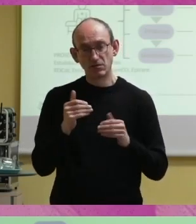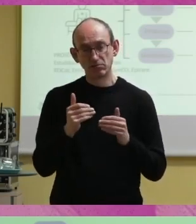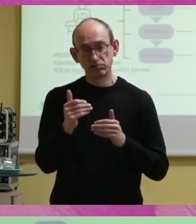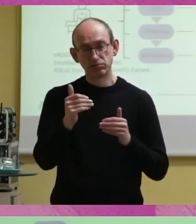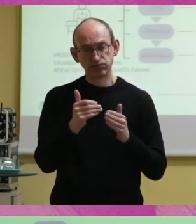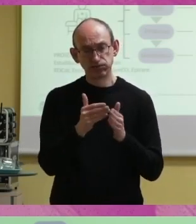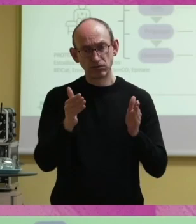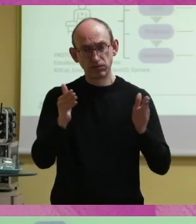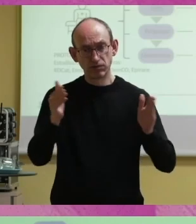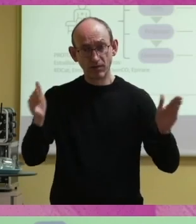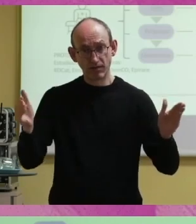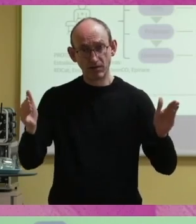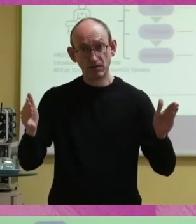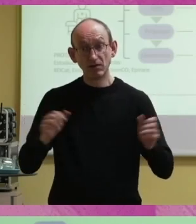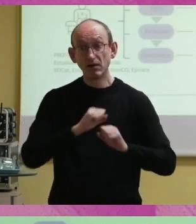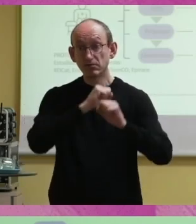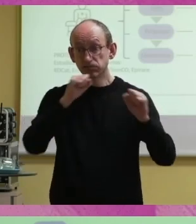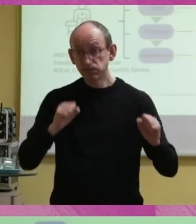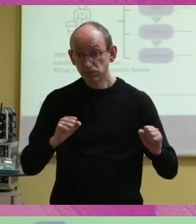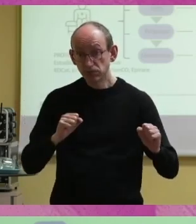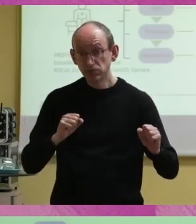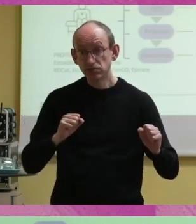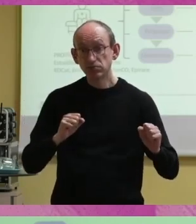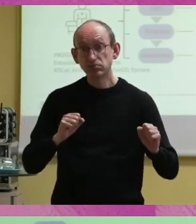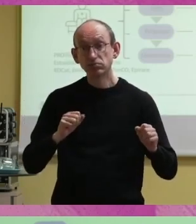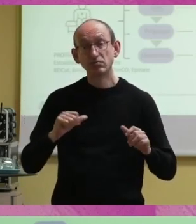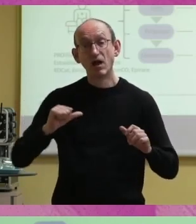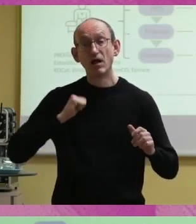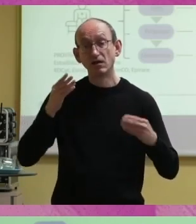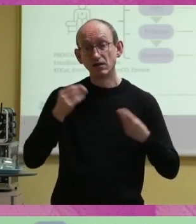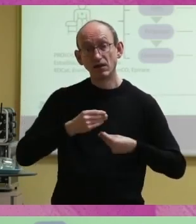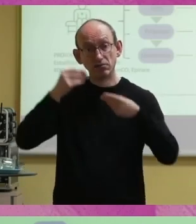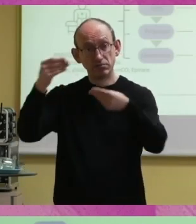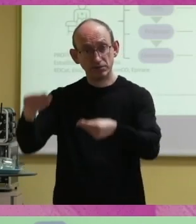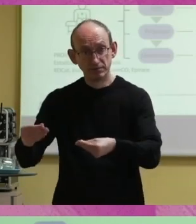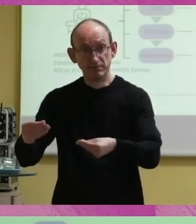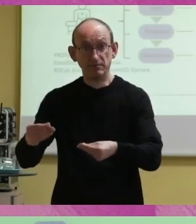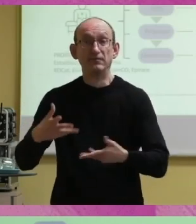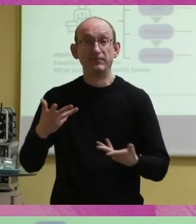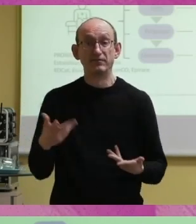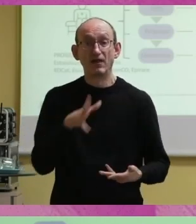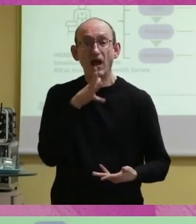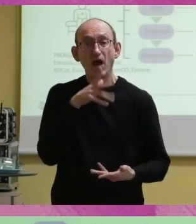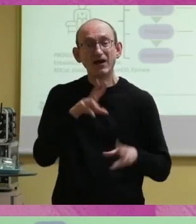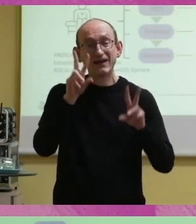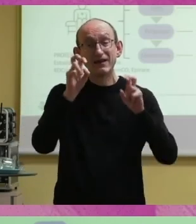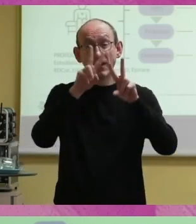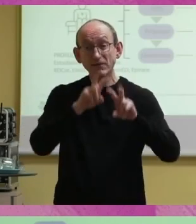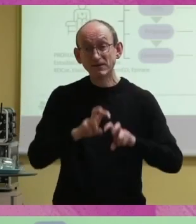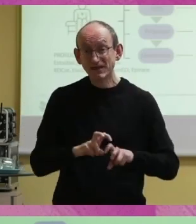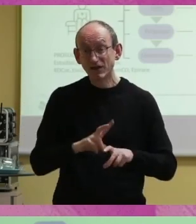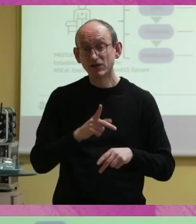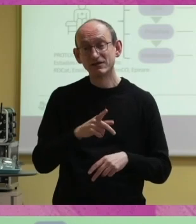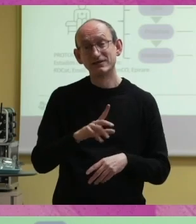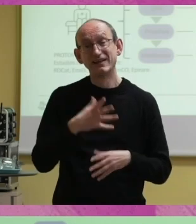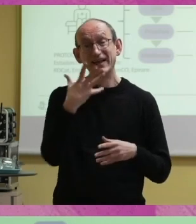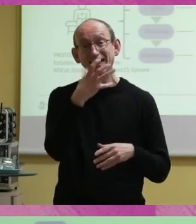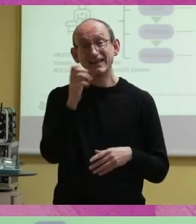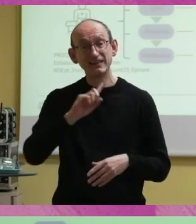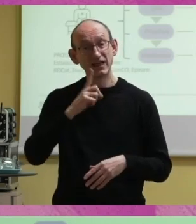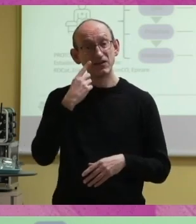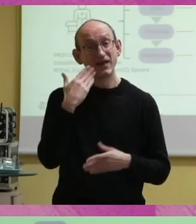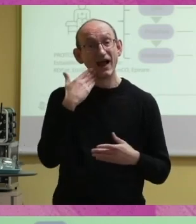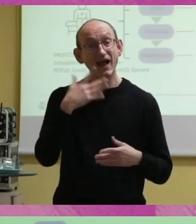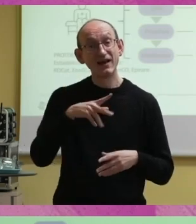de conocimiento y cuando está establecido lo transferimos a la clínica, ¿de acuerdo? Pues a día de hoy en investigación diagnosticamos 500 con